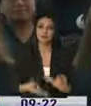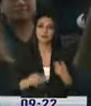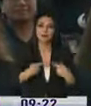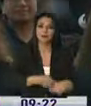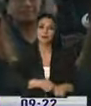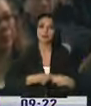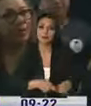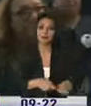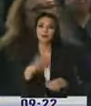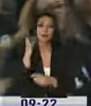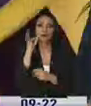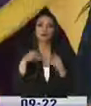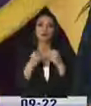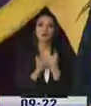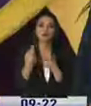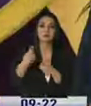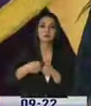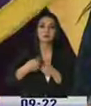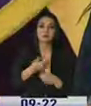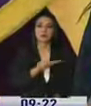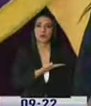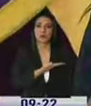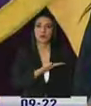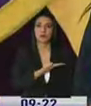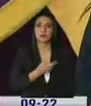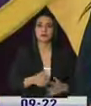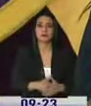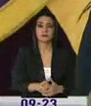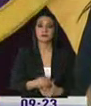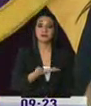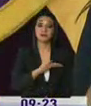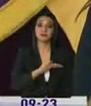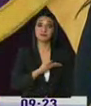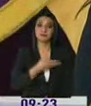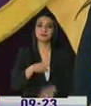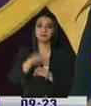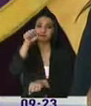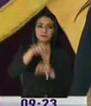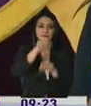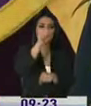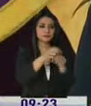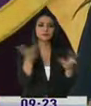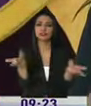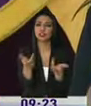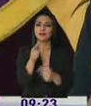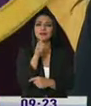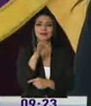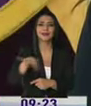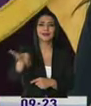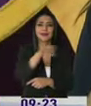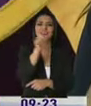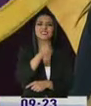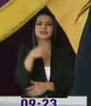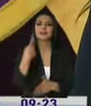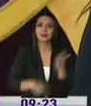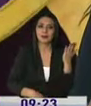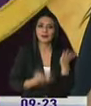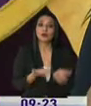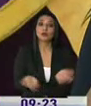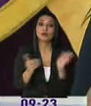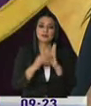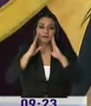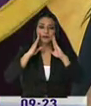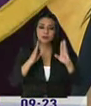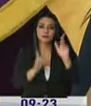parte de las brigadas Las Manuelas. Esas Manuelas vamos a identificar, saber dónde están, quiénes son, qué necesitan nuevamente